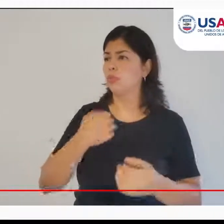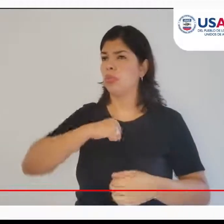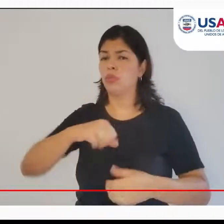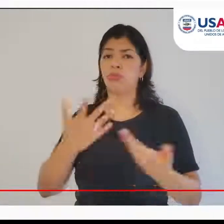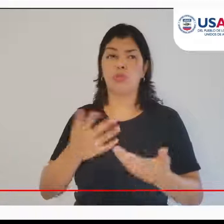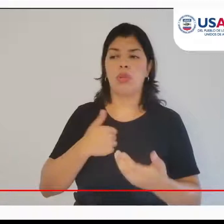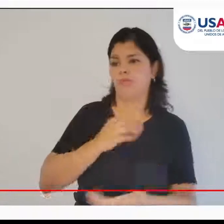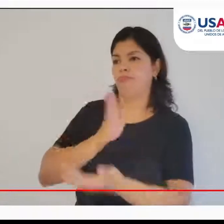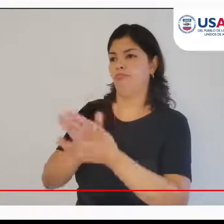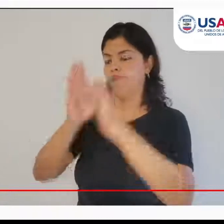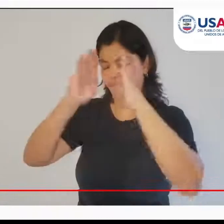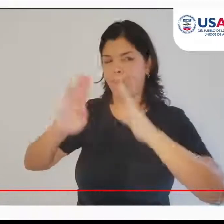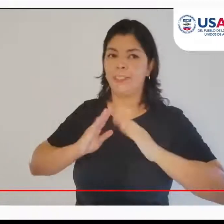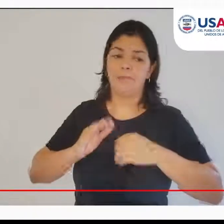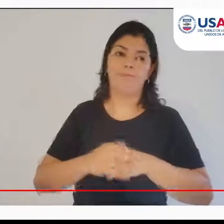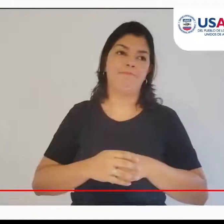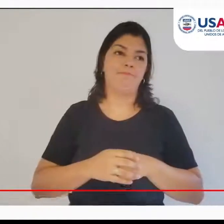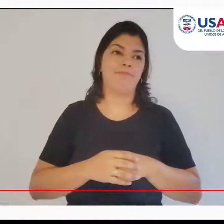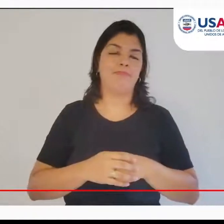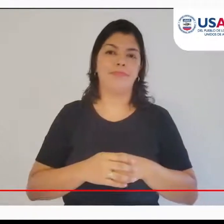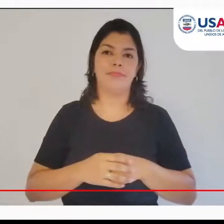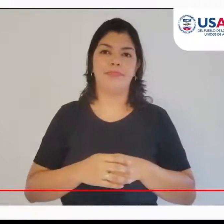de los derechos de la ciudadanía.